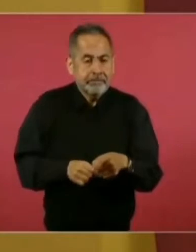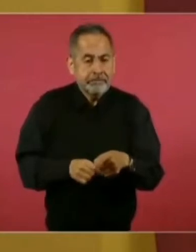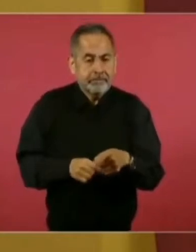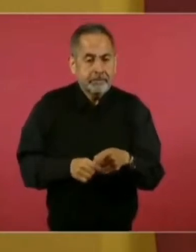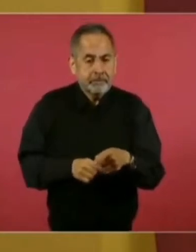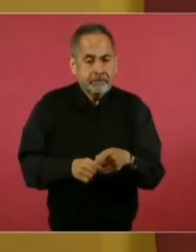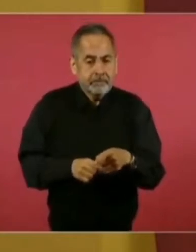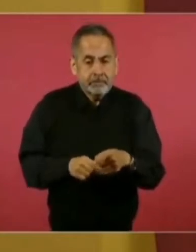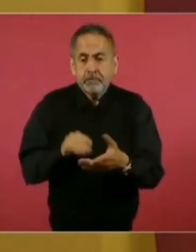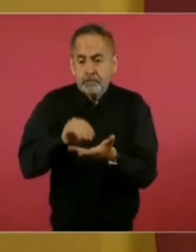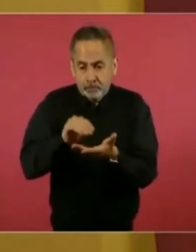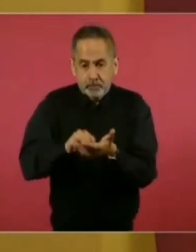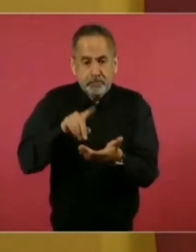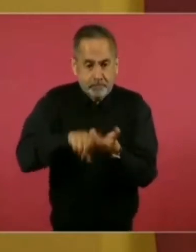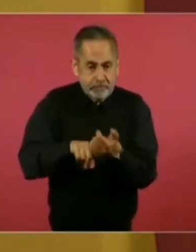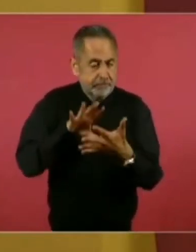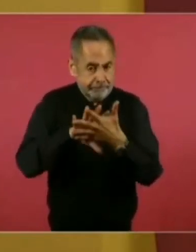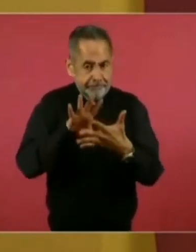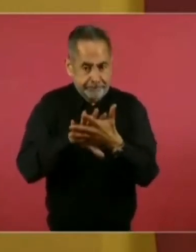que permanece en la cárcel,